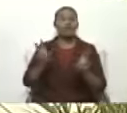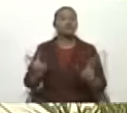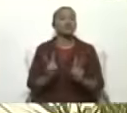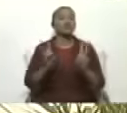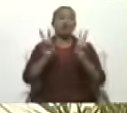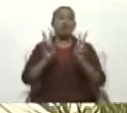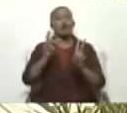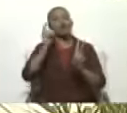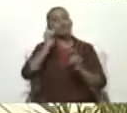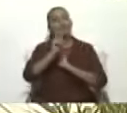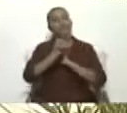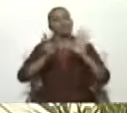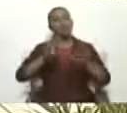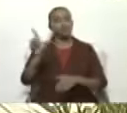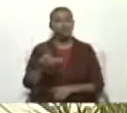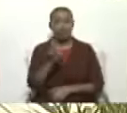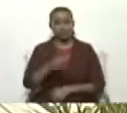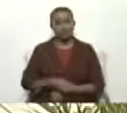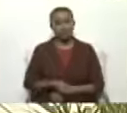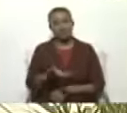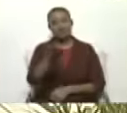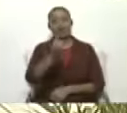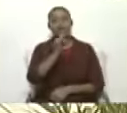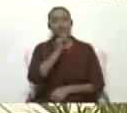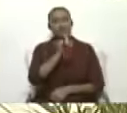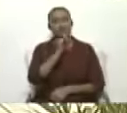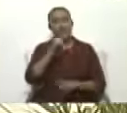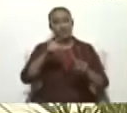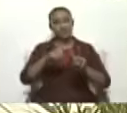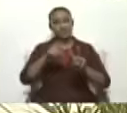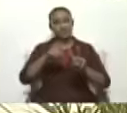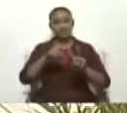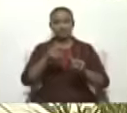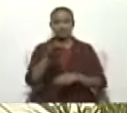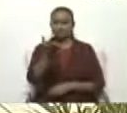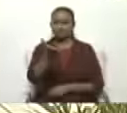contundente el próximo 28 de julio. Con esta información, retornamos el contacto del estudio en Caracas. Adelante.